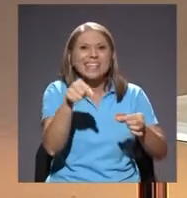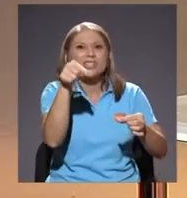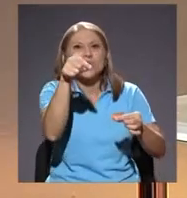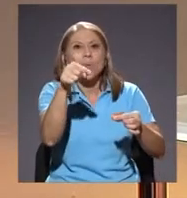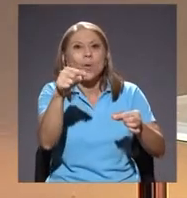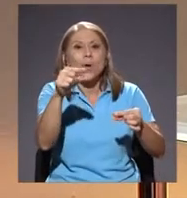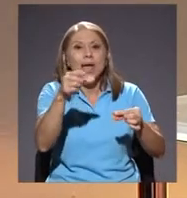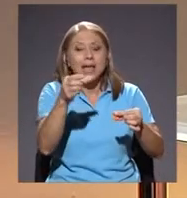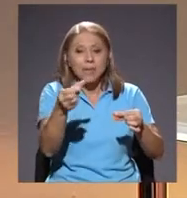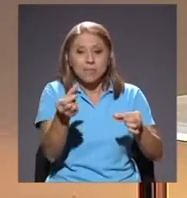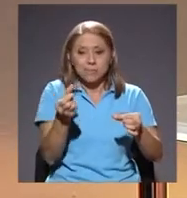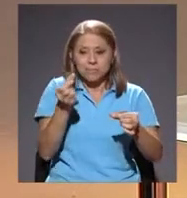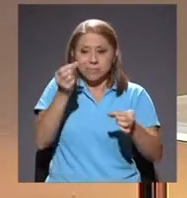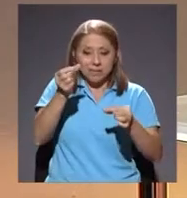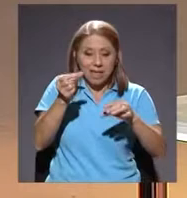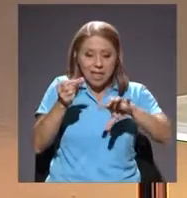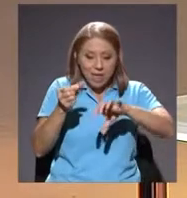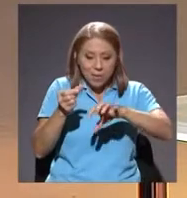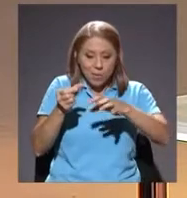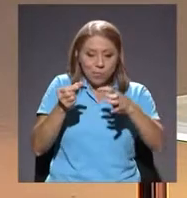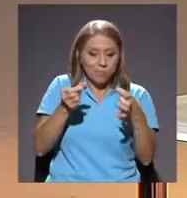plástica que